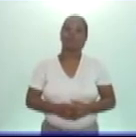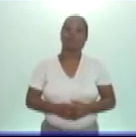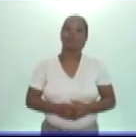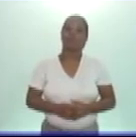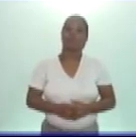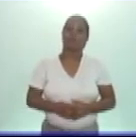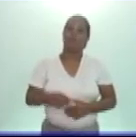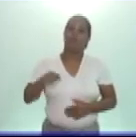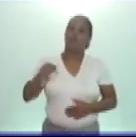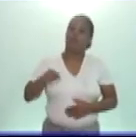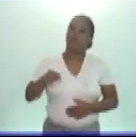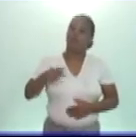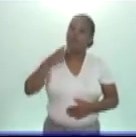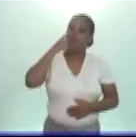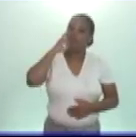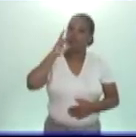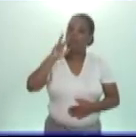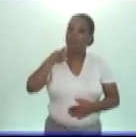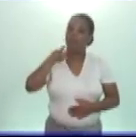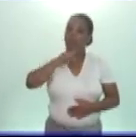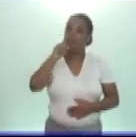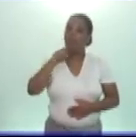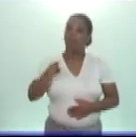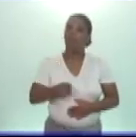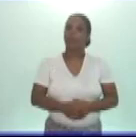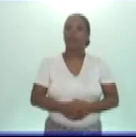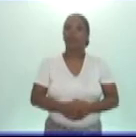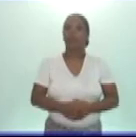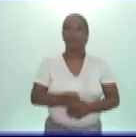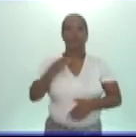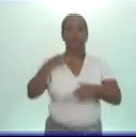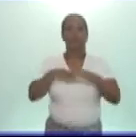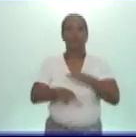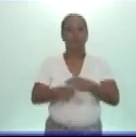Ahora, miren la pregunta que hay debajo,